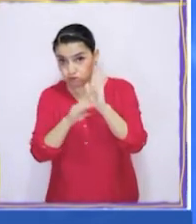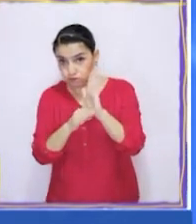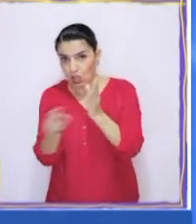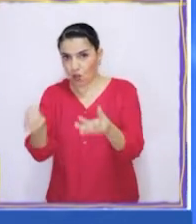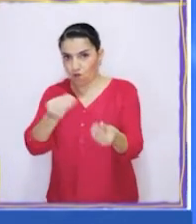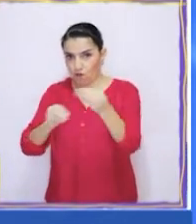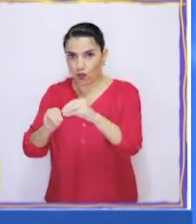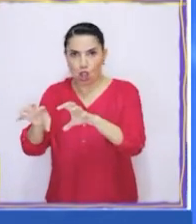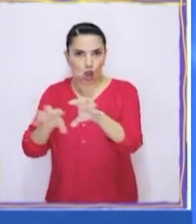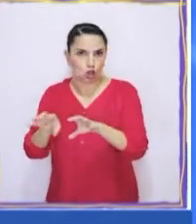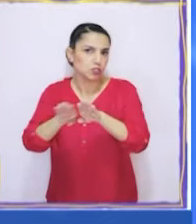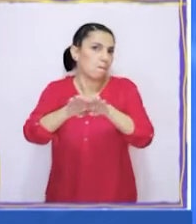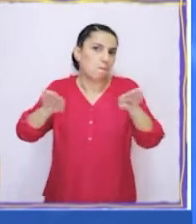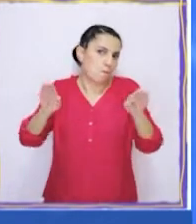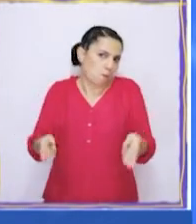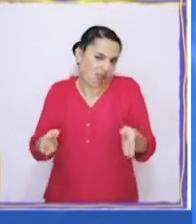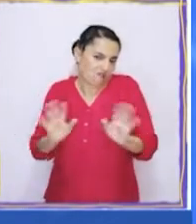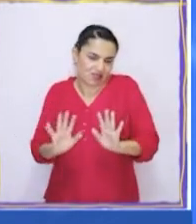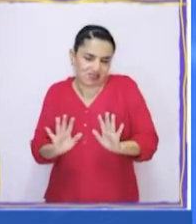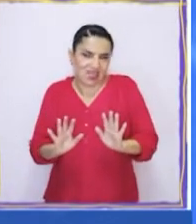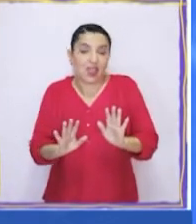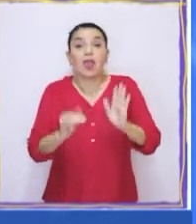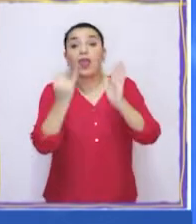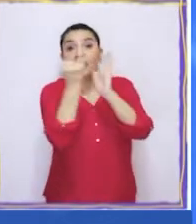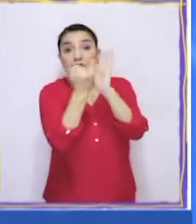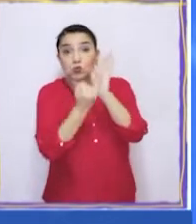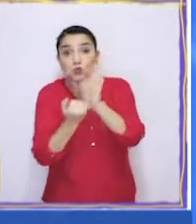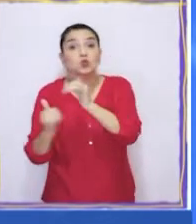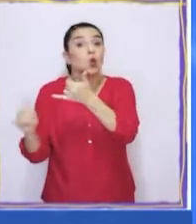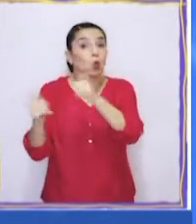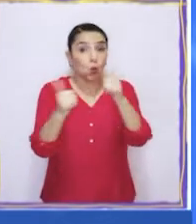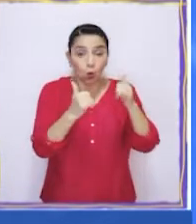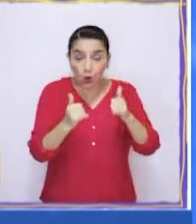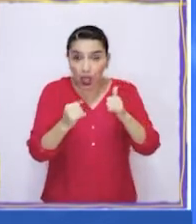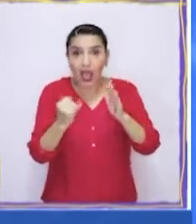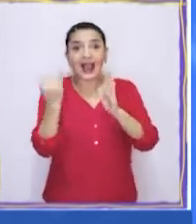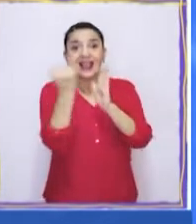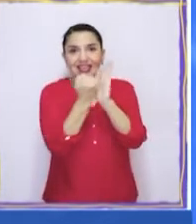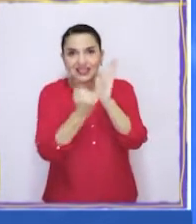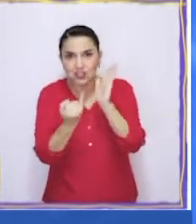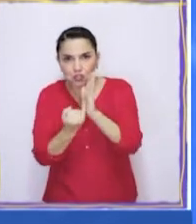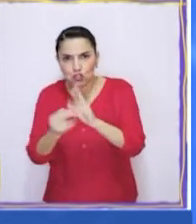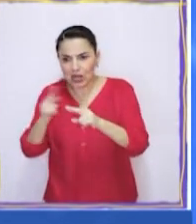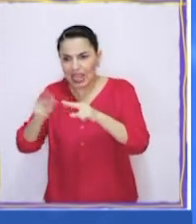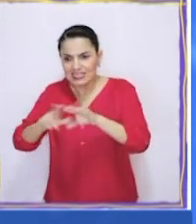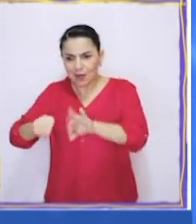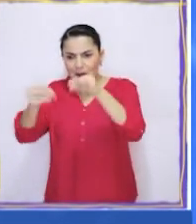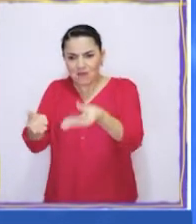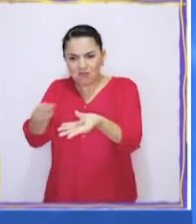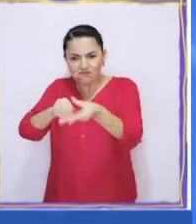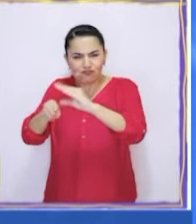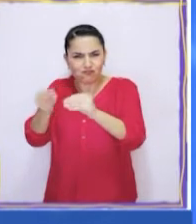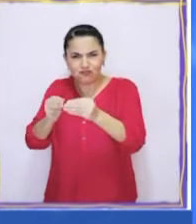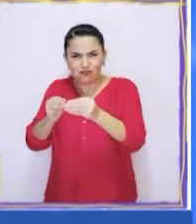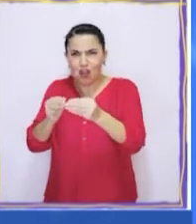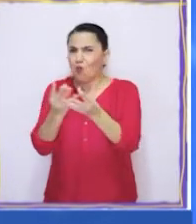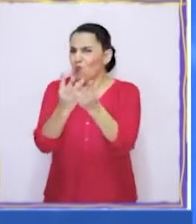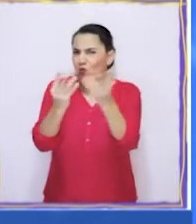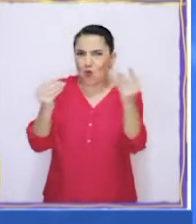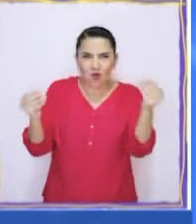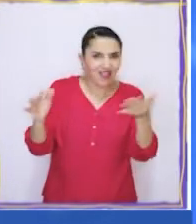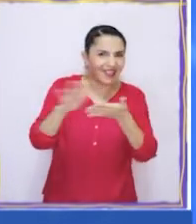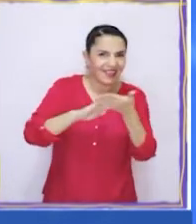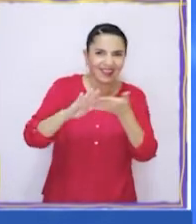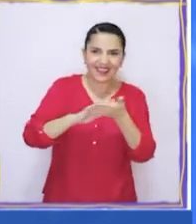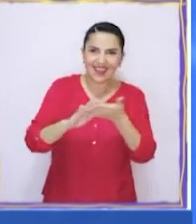armar un objeto o un mueble instrucciones para jugar intrucciones para armar un origami y muchas más